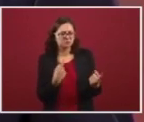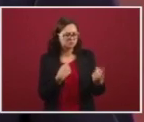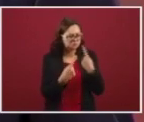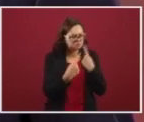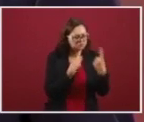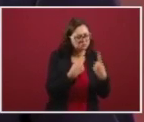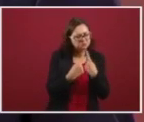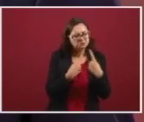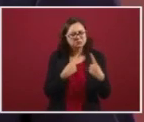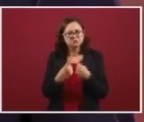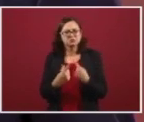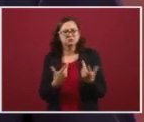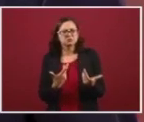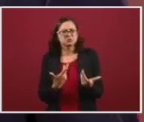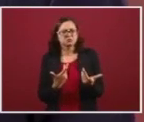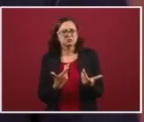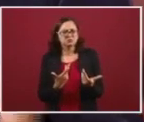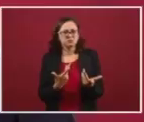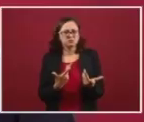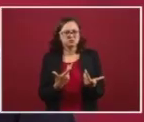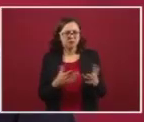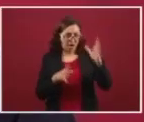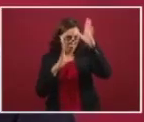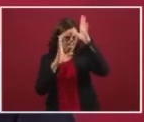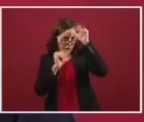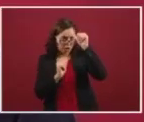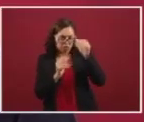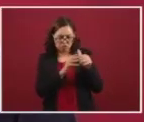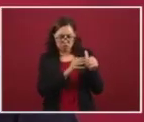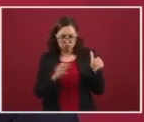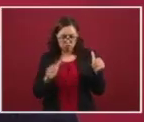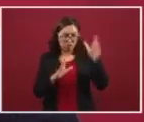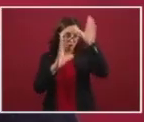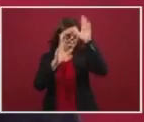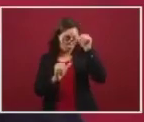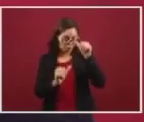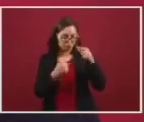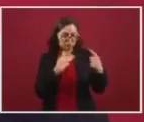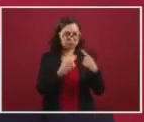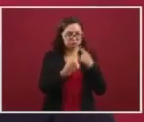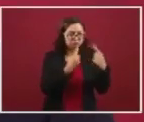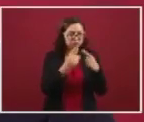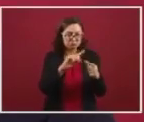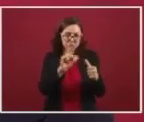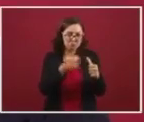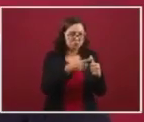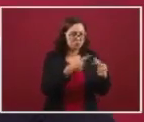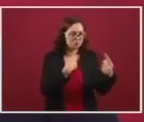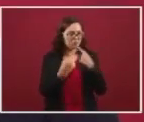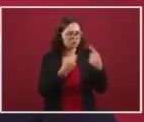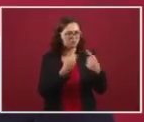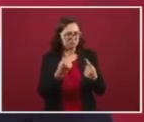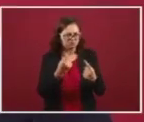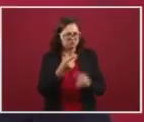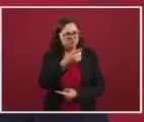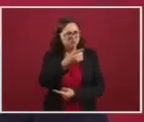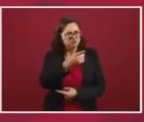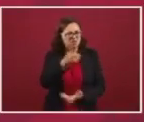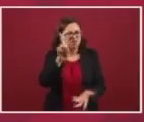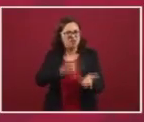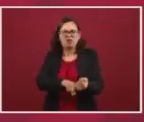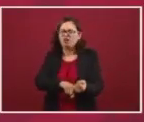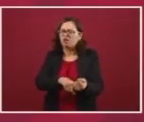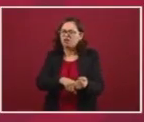dialogando, si hay una tregua, ¿por qué metes